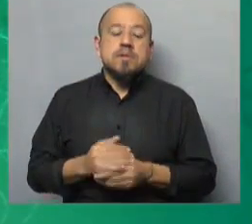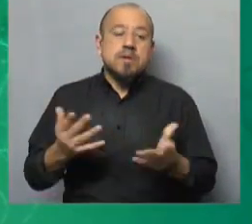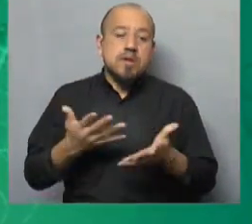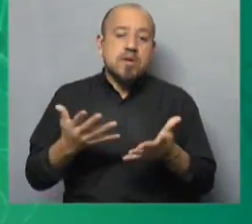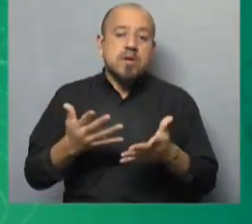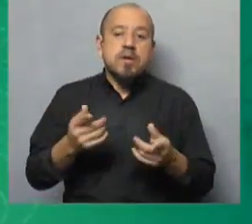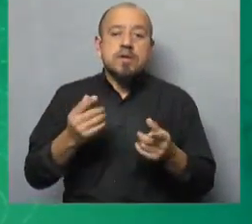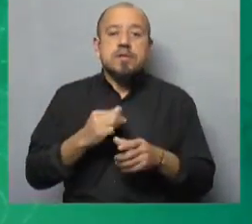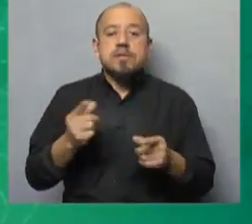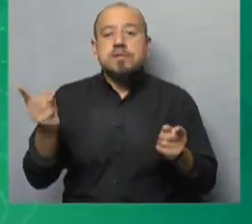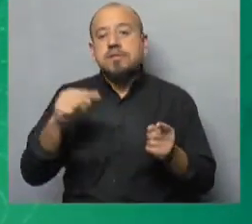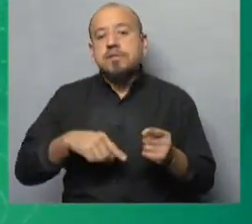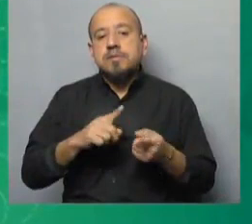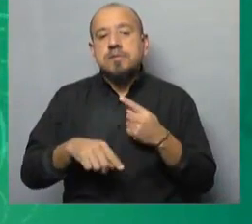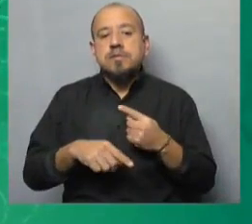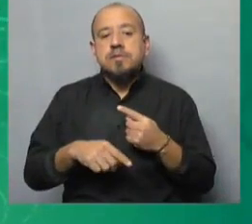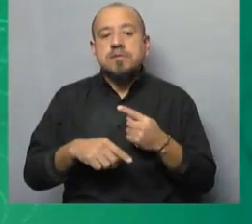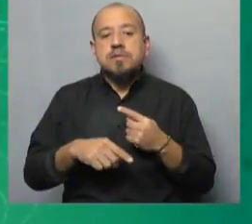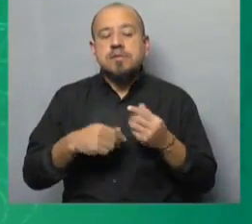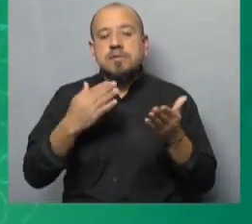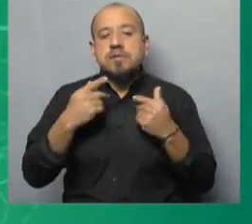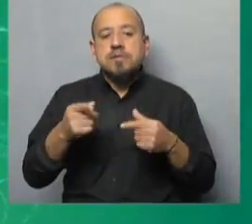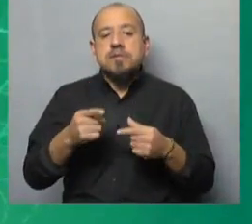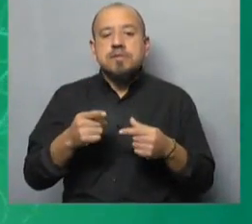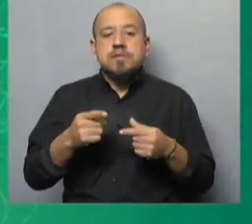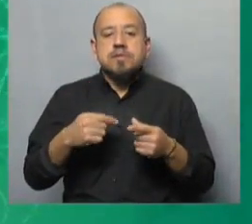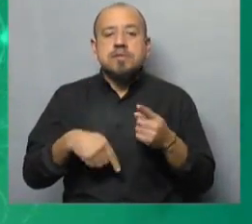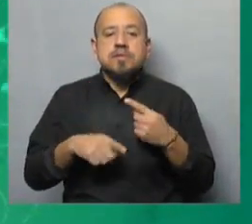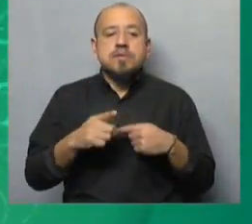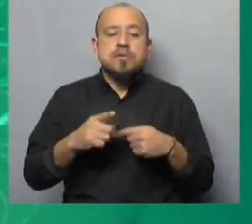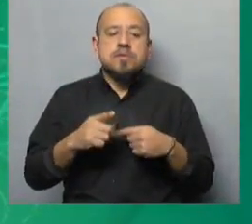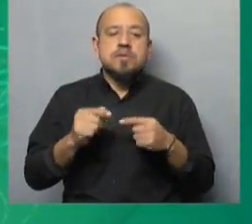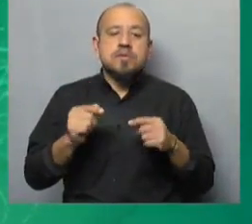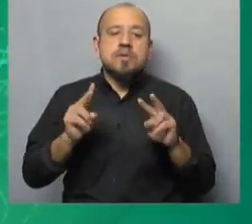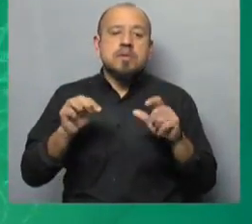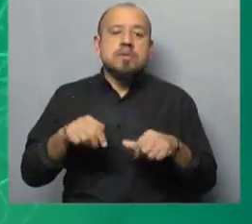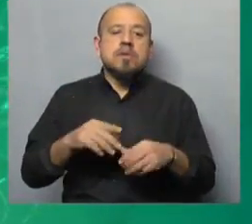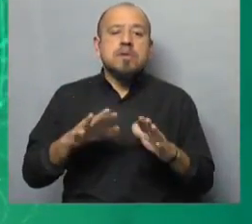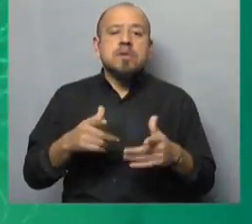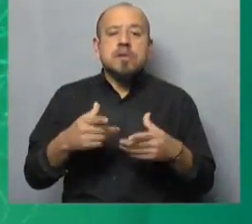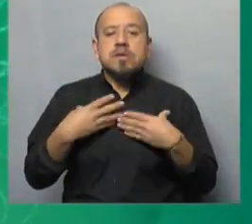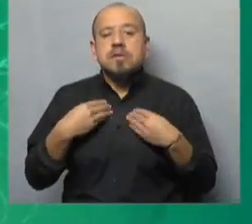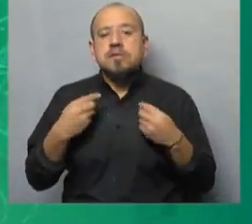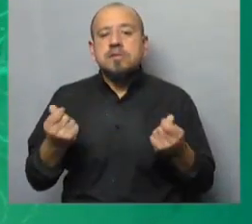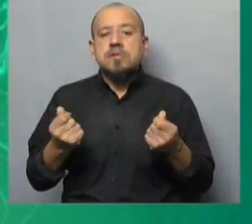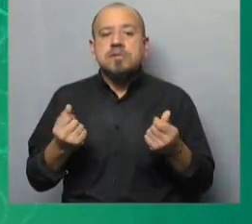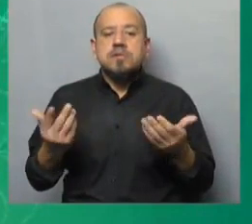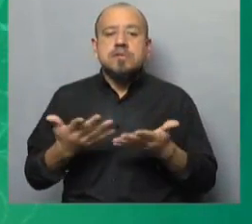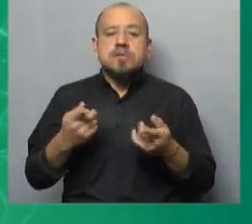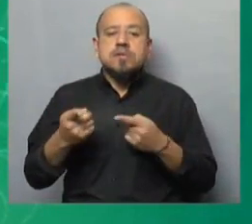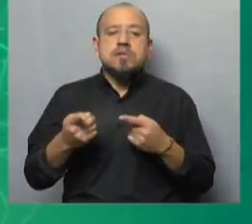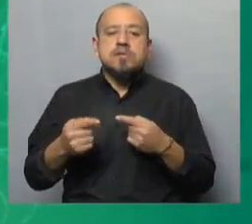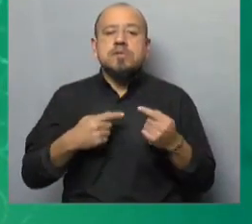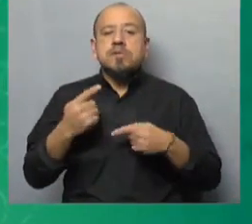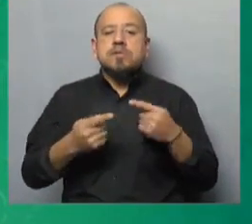encantaría que vinieras acá al piso a hablar con nosotros más en profundidad a propósito de esto pero bueno que está sintiendo ahora que se viene